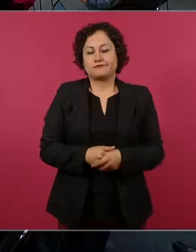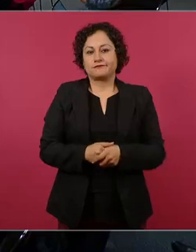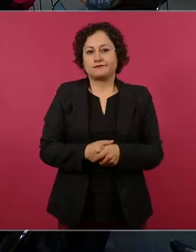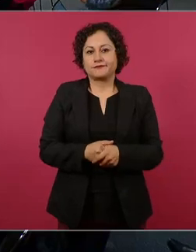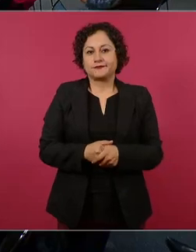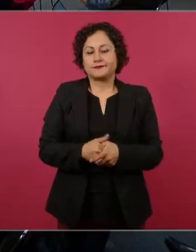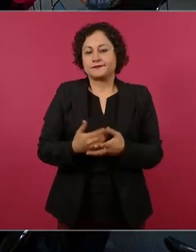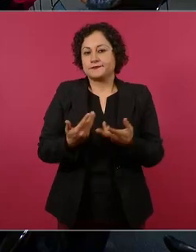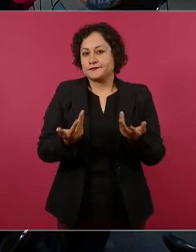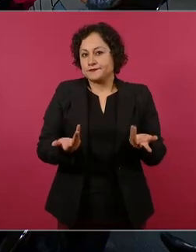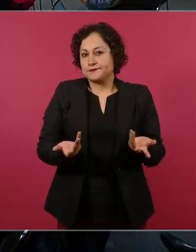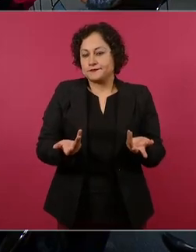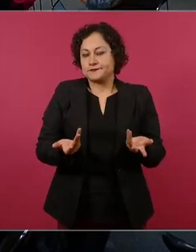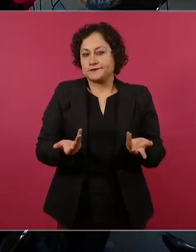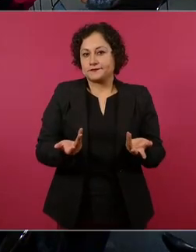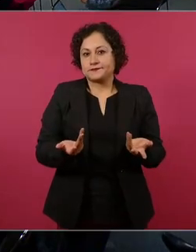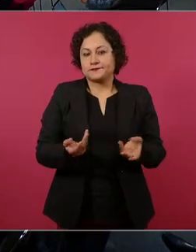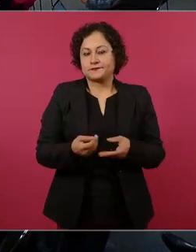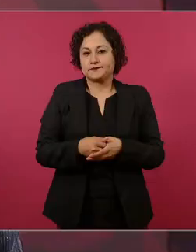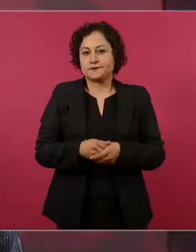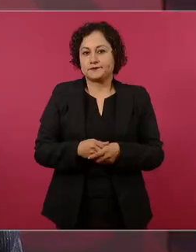es todo lo que